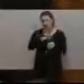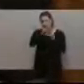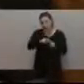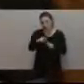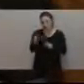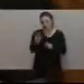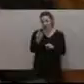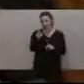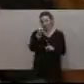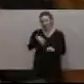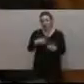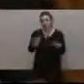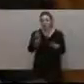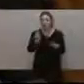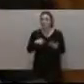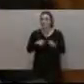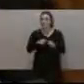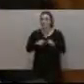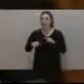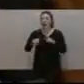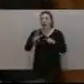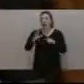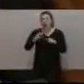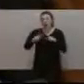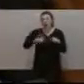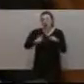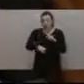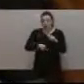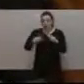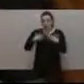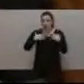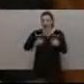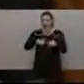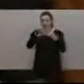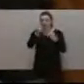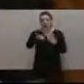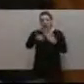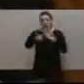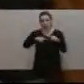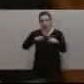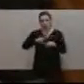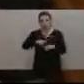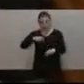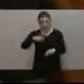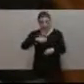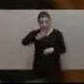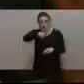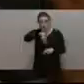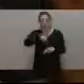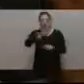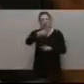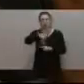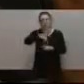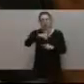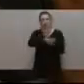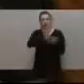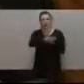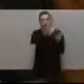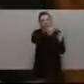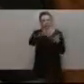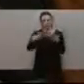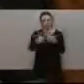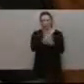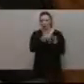sentido, sí, en la Dirección General de Salud Pública y nuestras direcciones generales estamos abordando todo lo que tiene que ver con